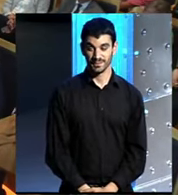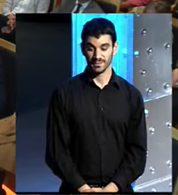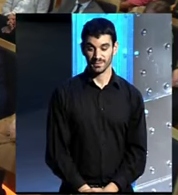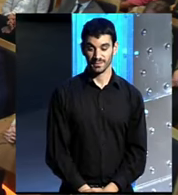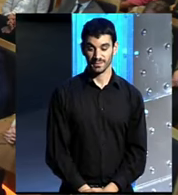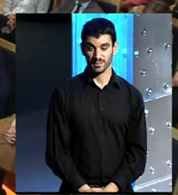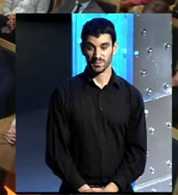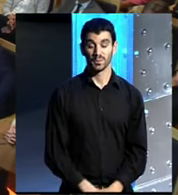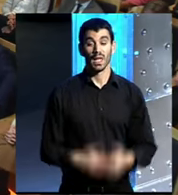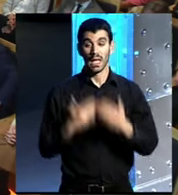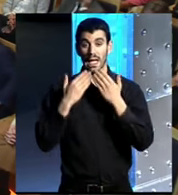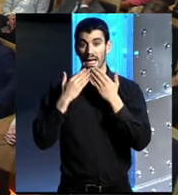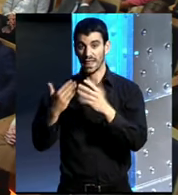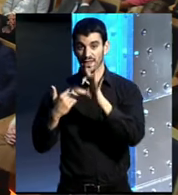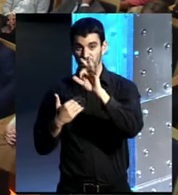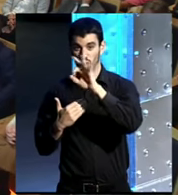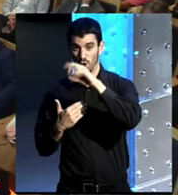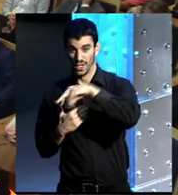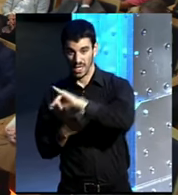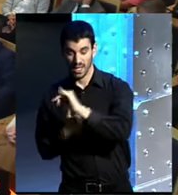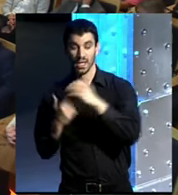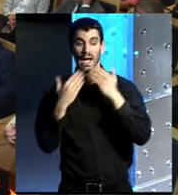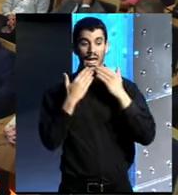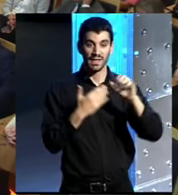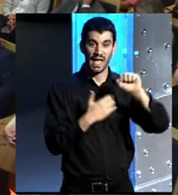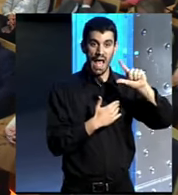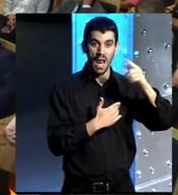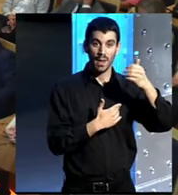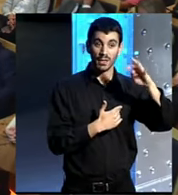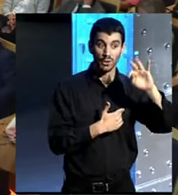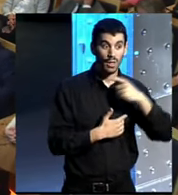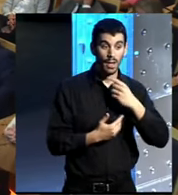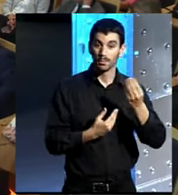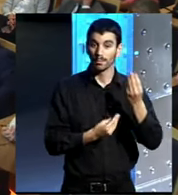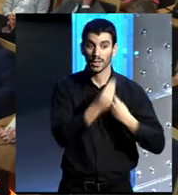Gracias, Sonia. Gracias, Alberto. No sé si hay alguna pregunta.